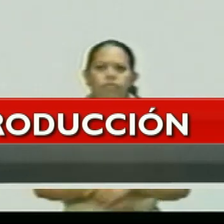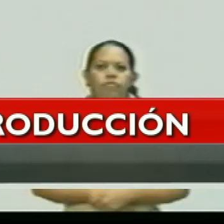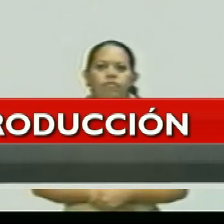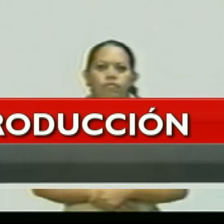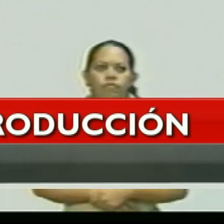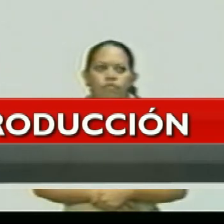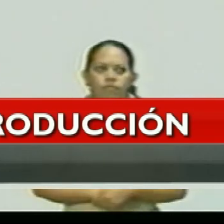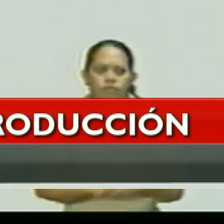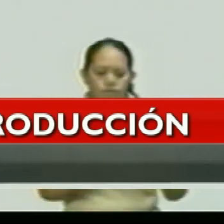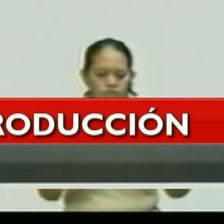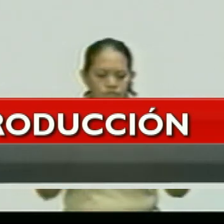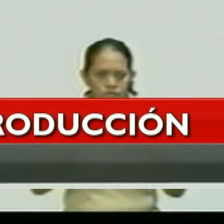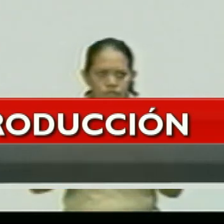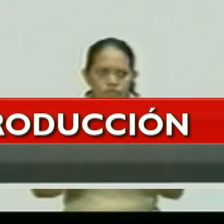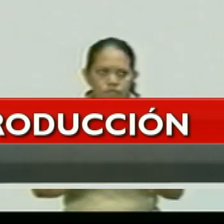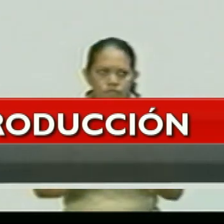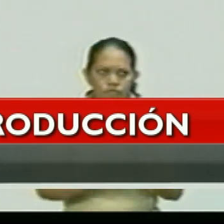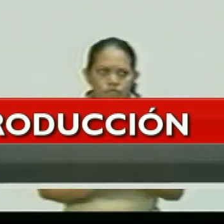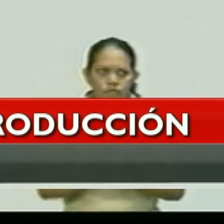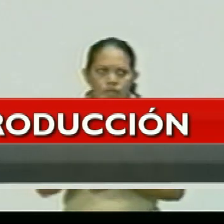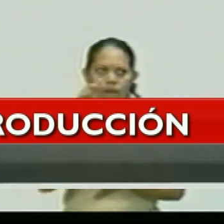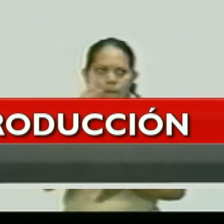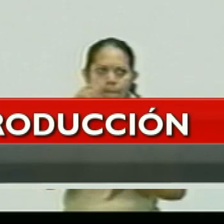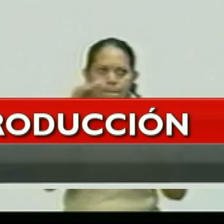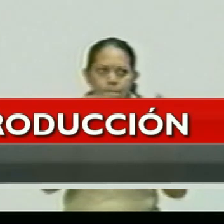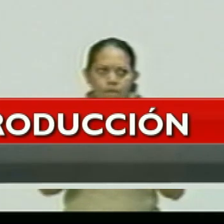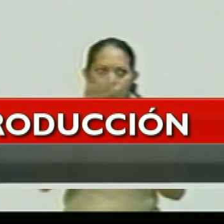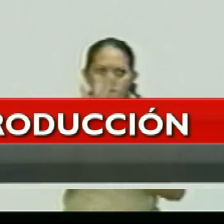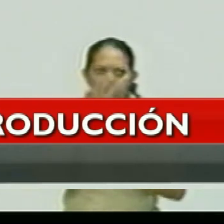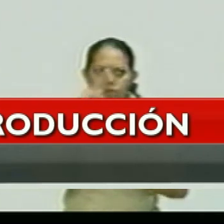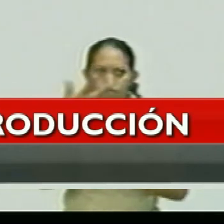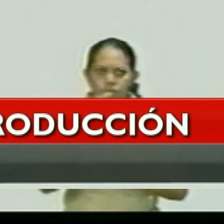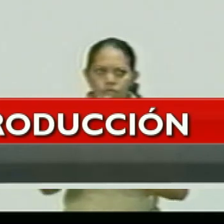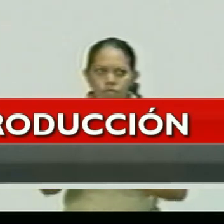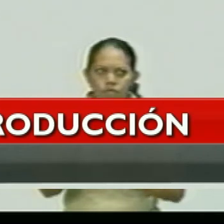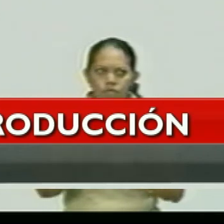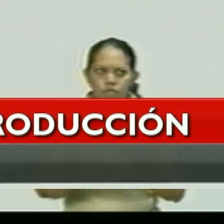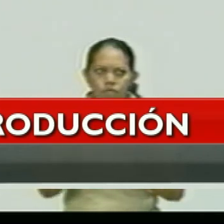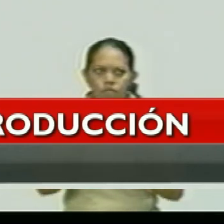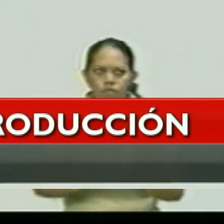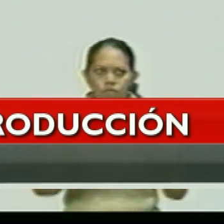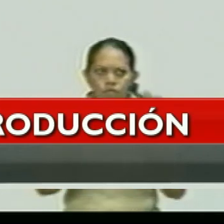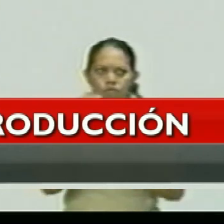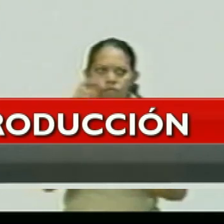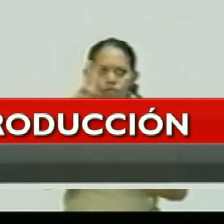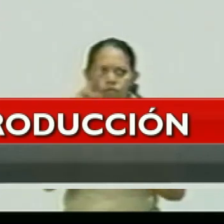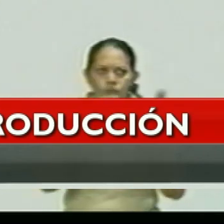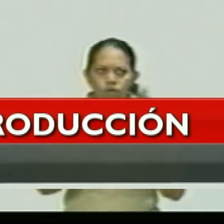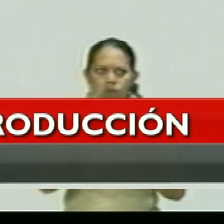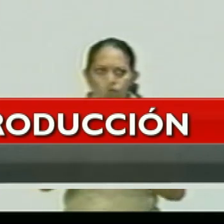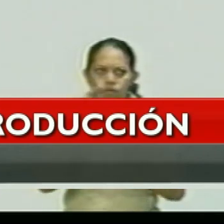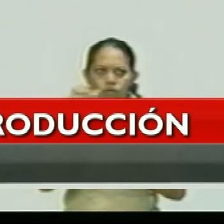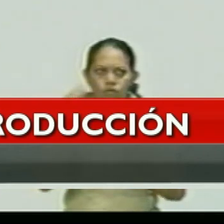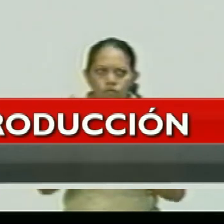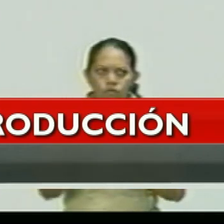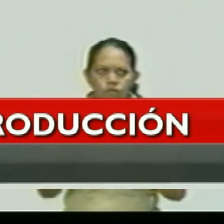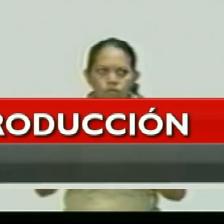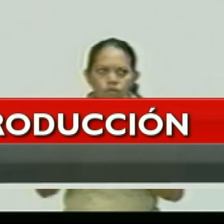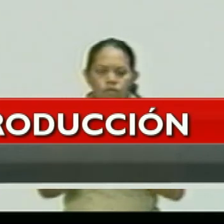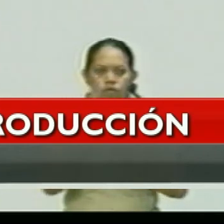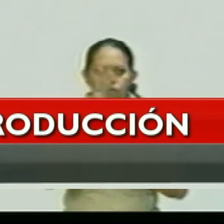Están desagregados sector agrícola 1.448 millones, industria conexa 1.210 millones, sector